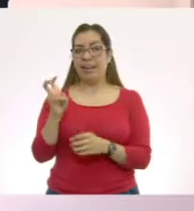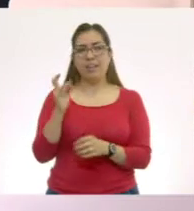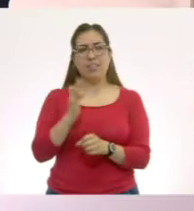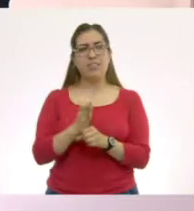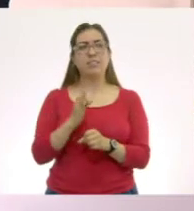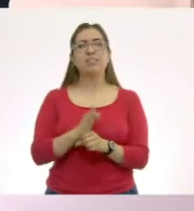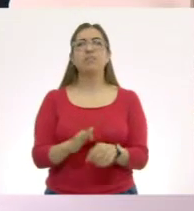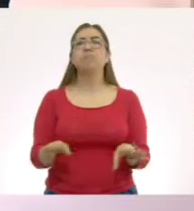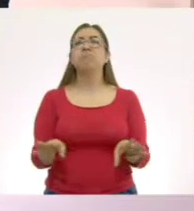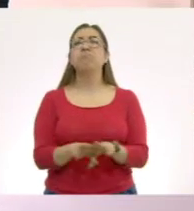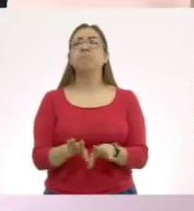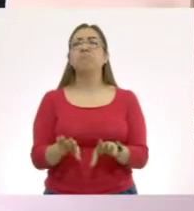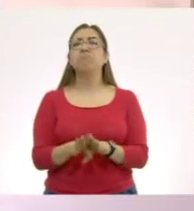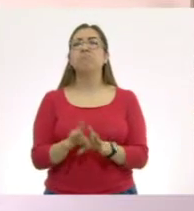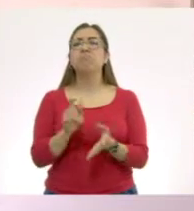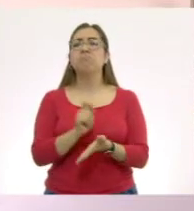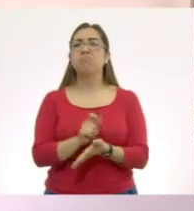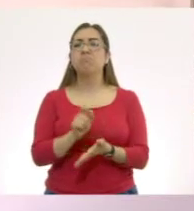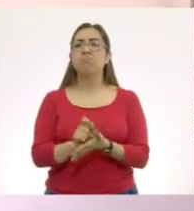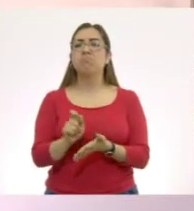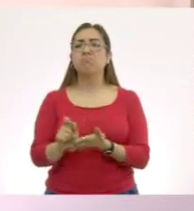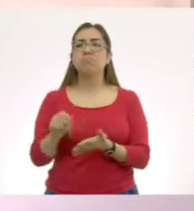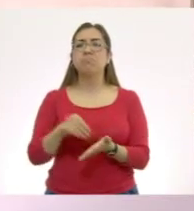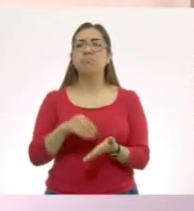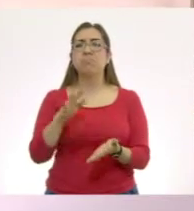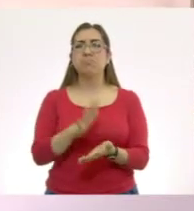las anotaríamos en el pizarrón, Pepe?